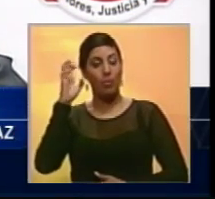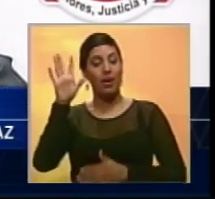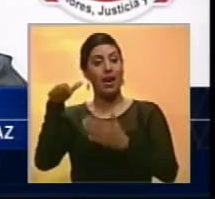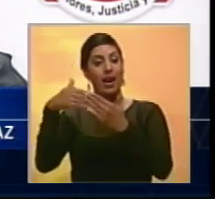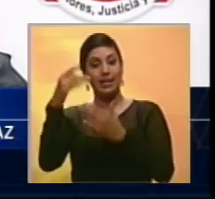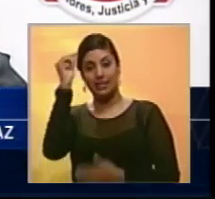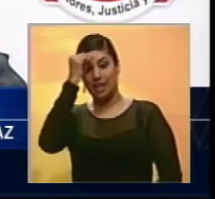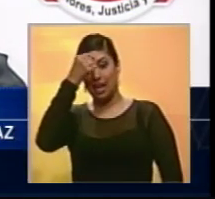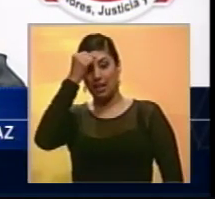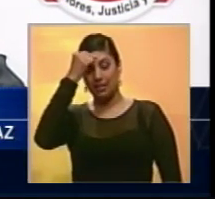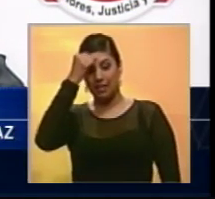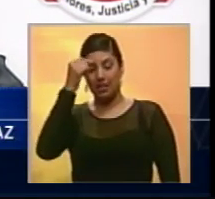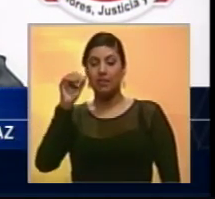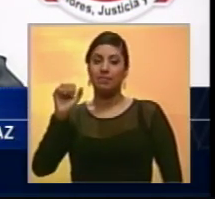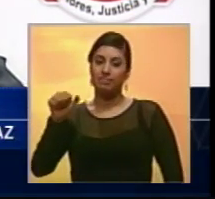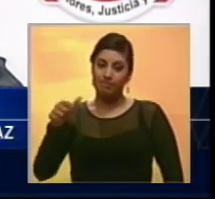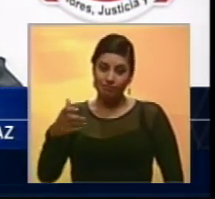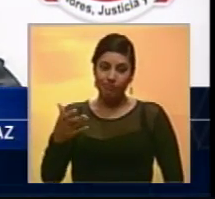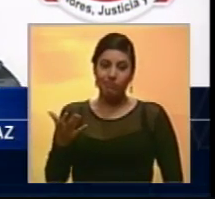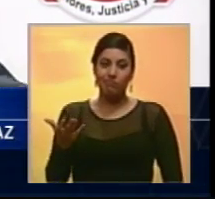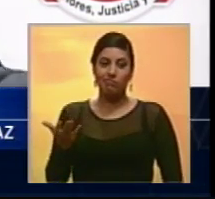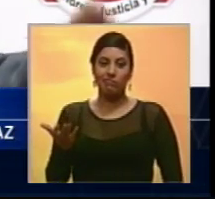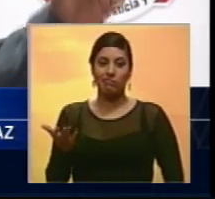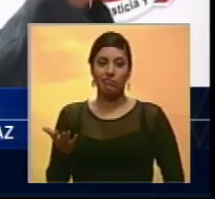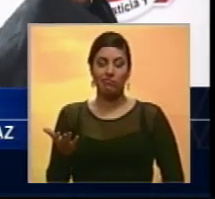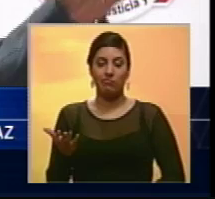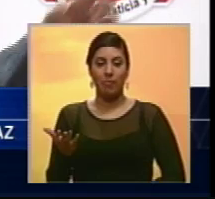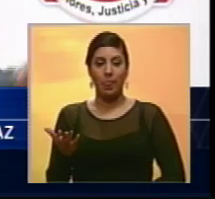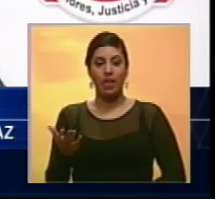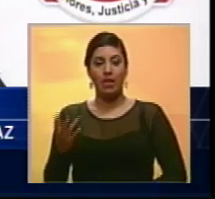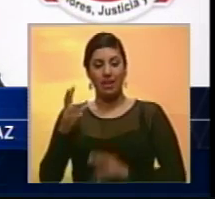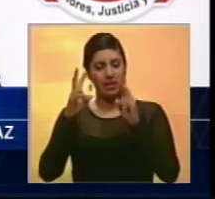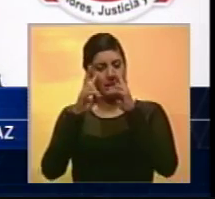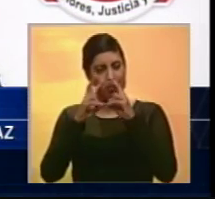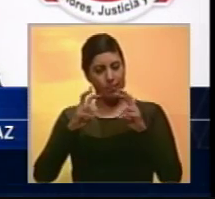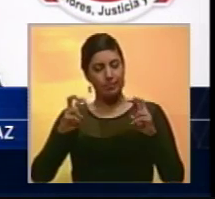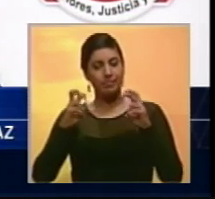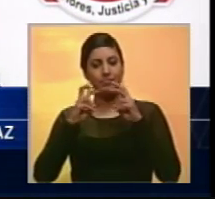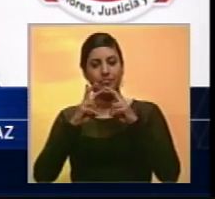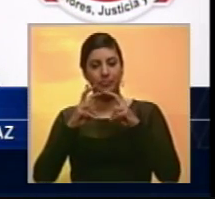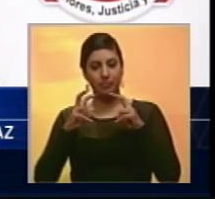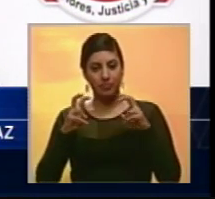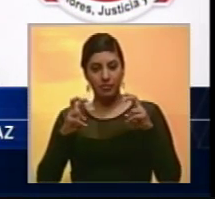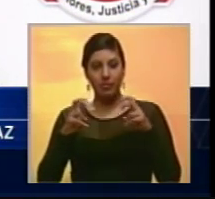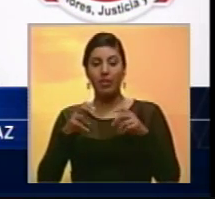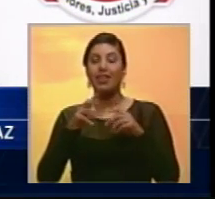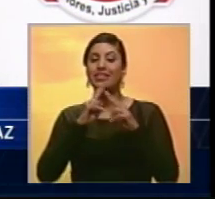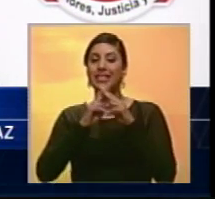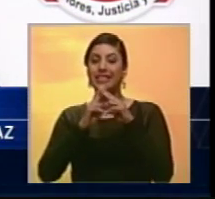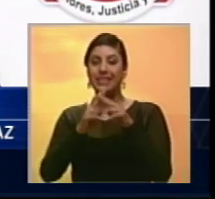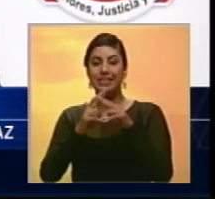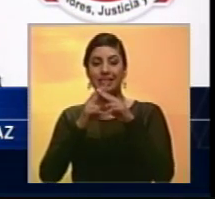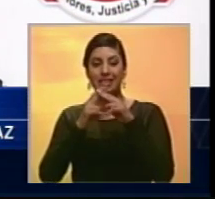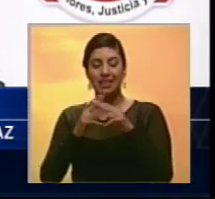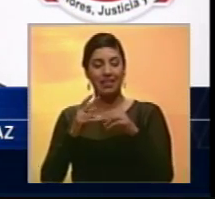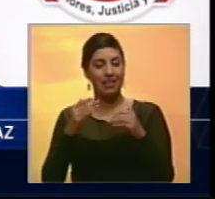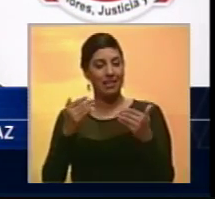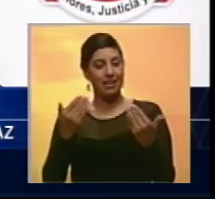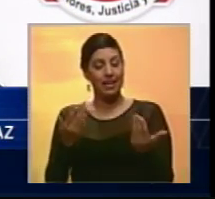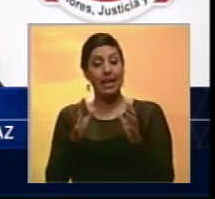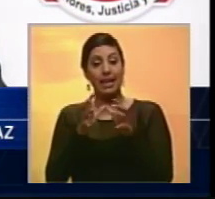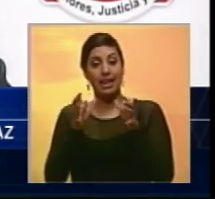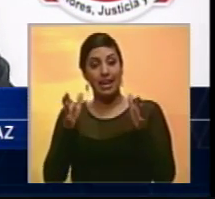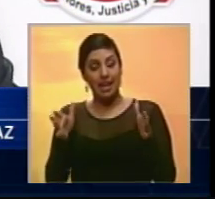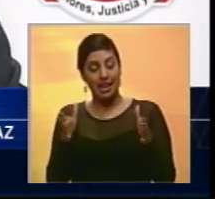Asia. Específicamente, la investigación ha dado como resultado que estas